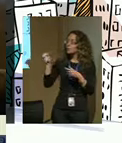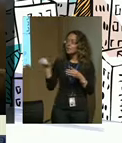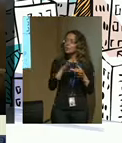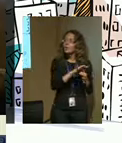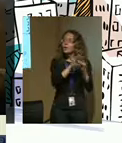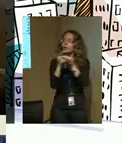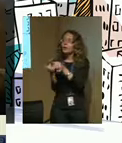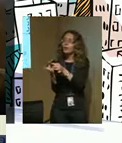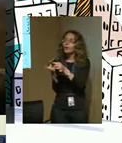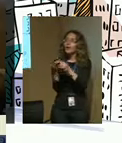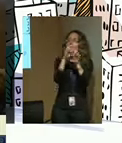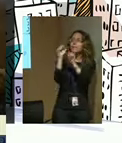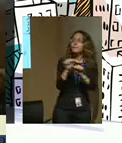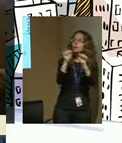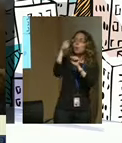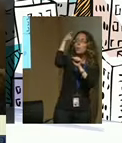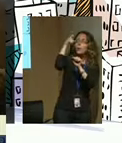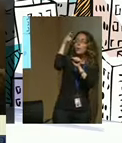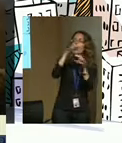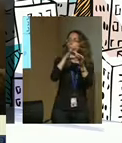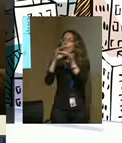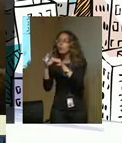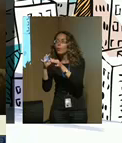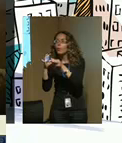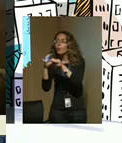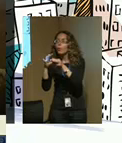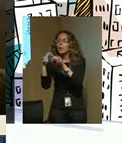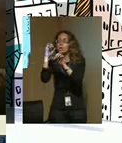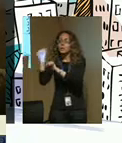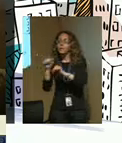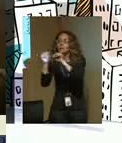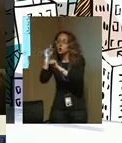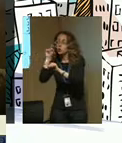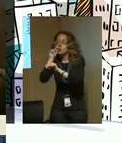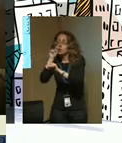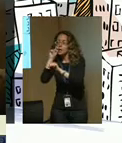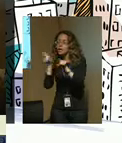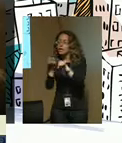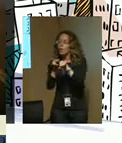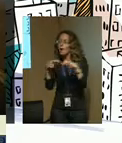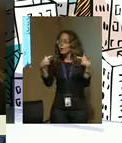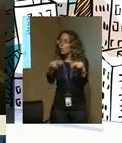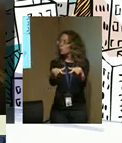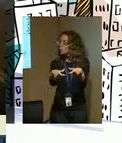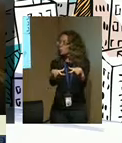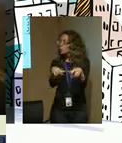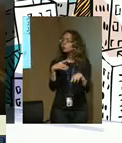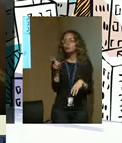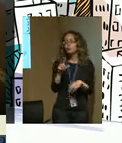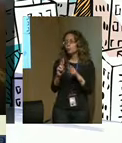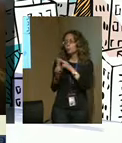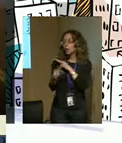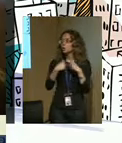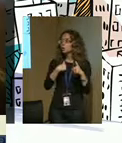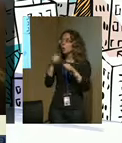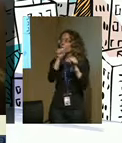del turista al defensor del pueblo, ¿no? Entiendo, es como una sección. No, yo soy defensor del